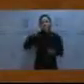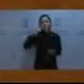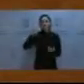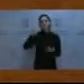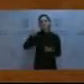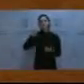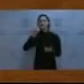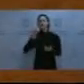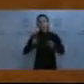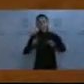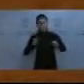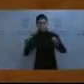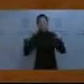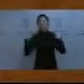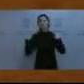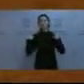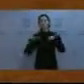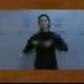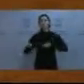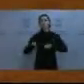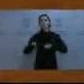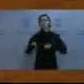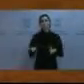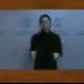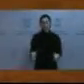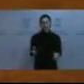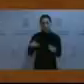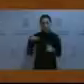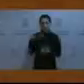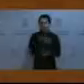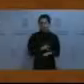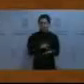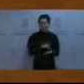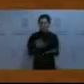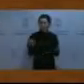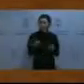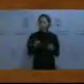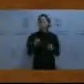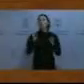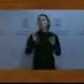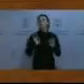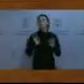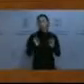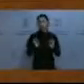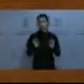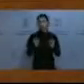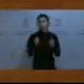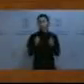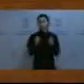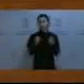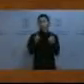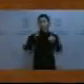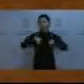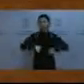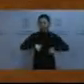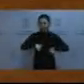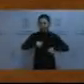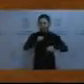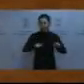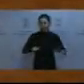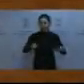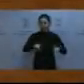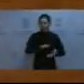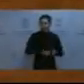fiscalizada, señorías. Aquella fiscalización confirmó muchas cosas de las que hoy los que estamos dedicados a